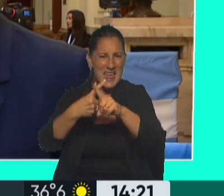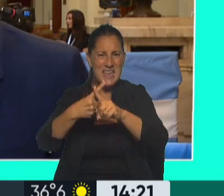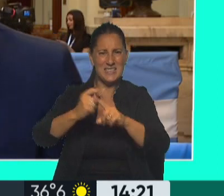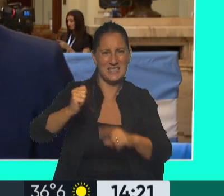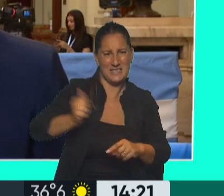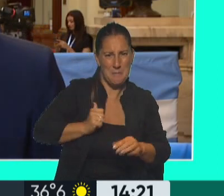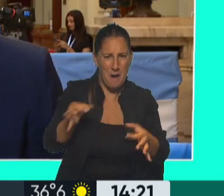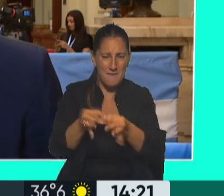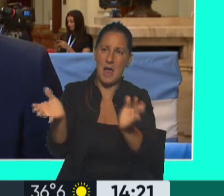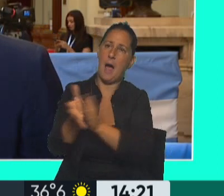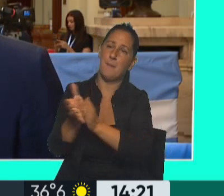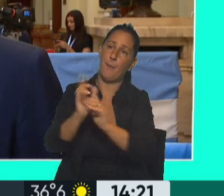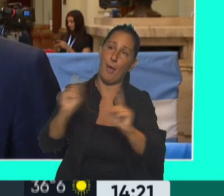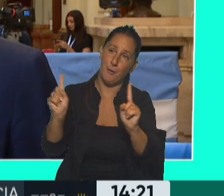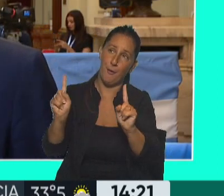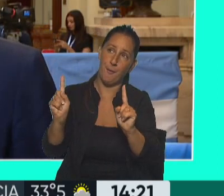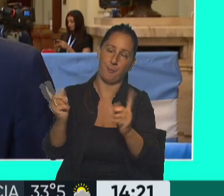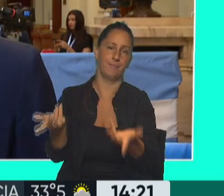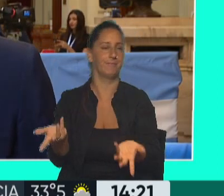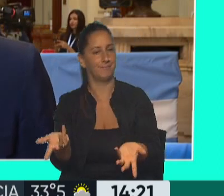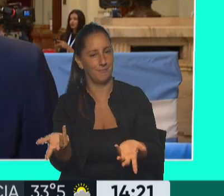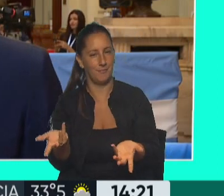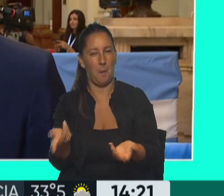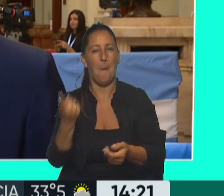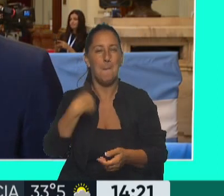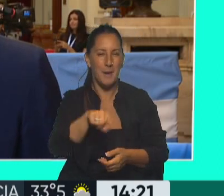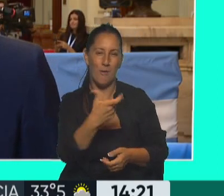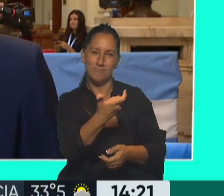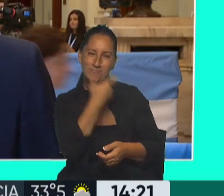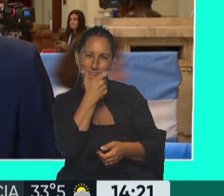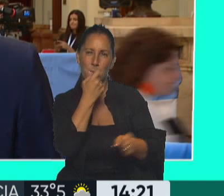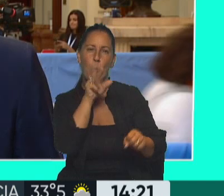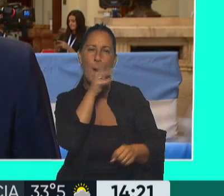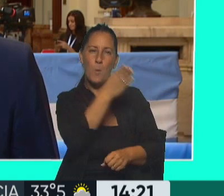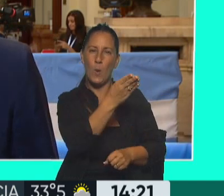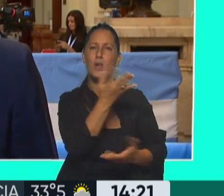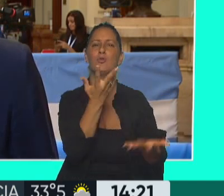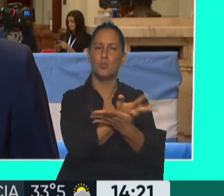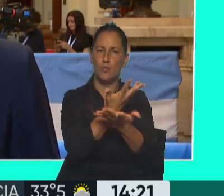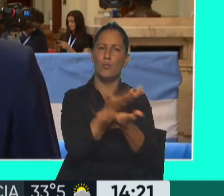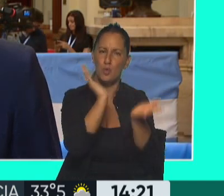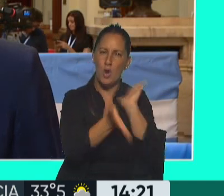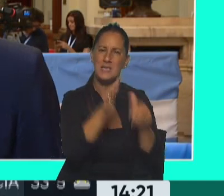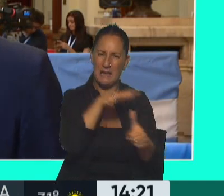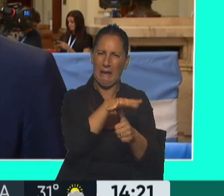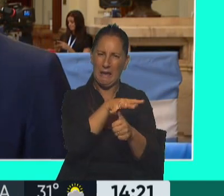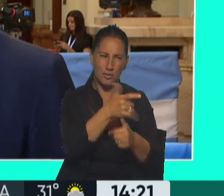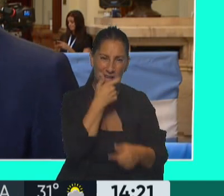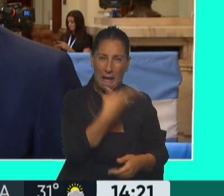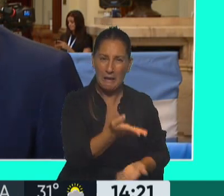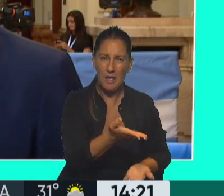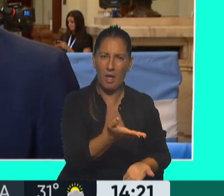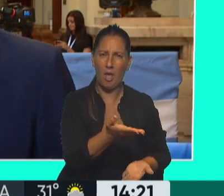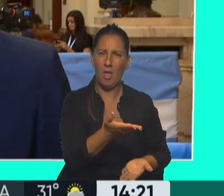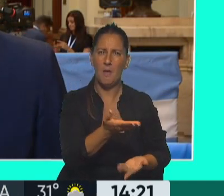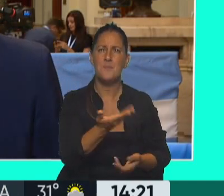gesta de Malvinas, bueno, ya muestra lo que son. Ahora que se burlen, se rían de una chica que sufrió violencia de género y